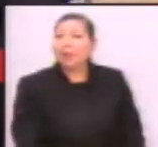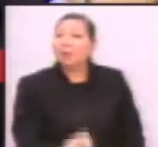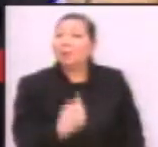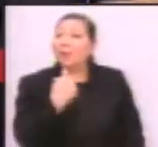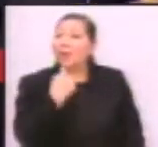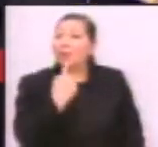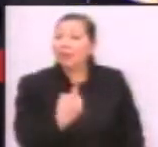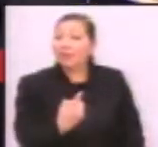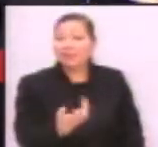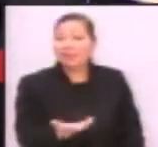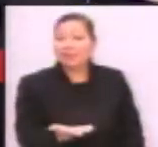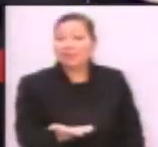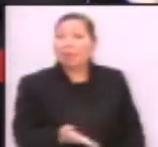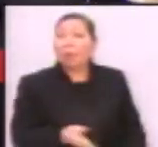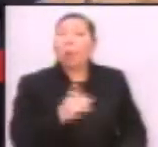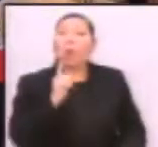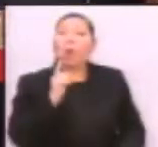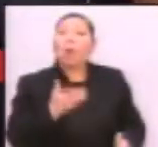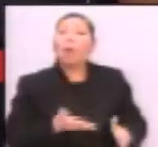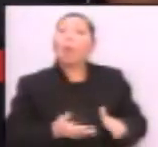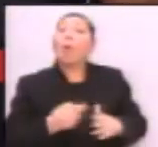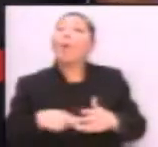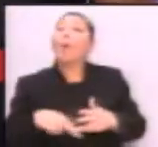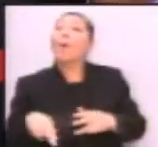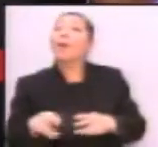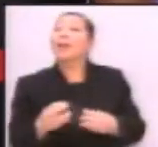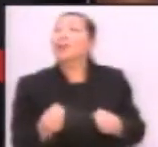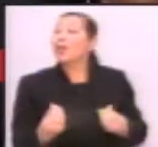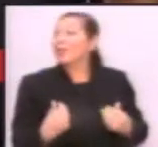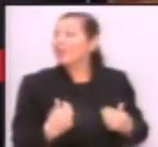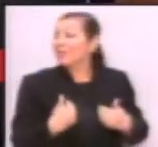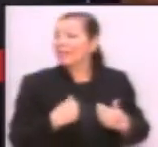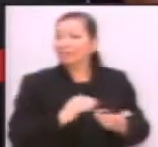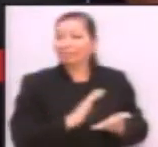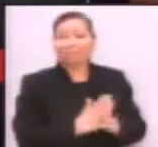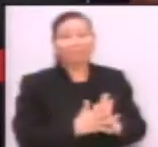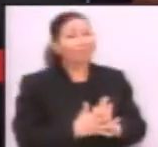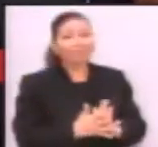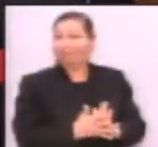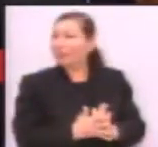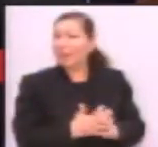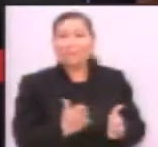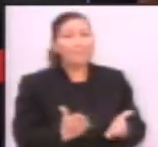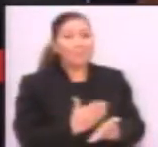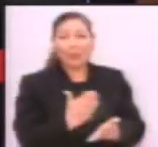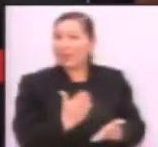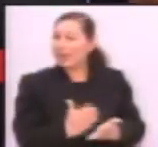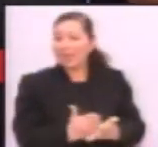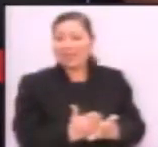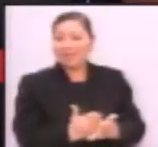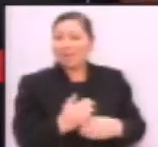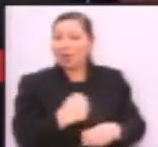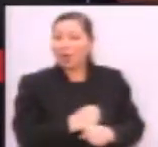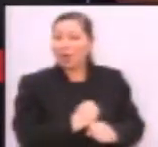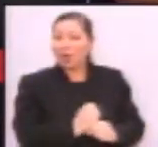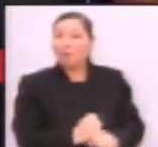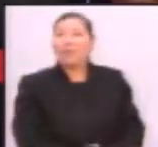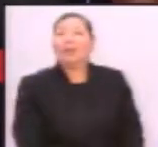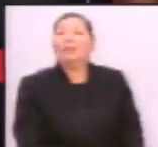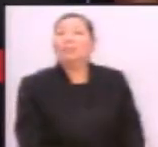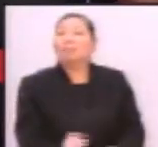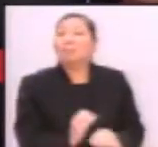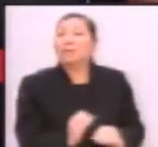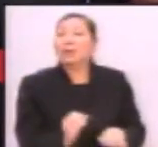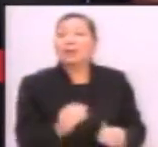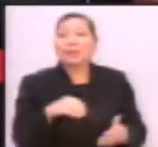se dice criollamente, pasarían peola, no tendrían ningún tipo de problema para seguir haciendo obras. No están